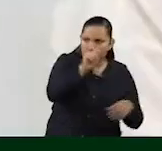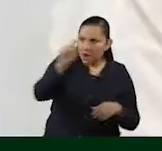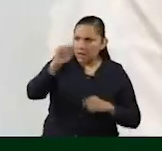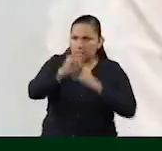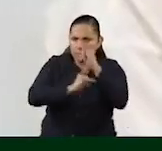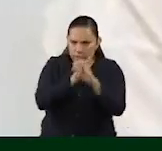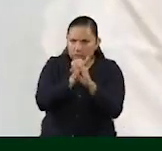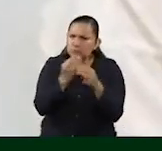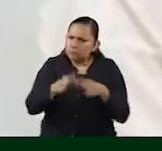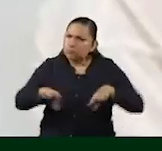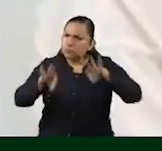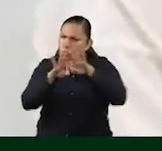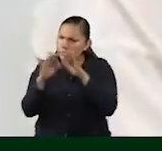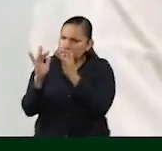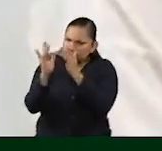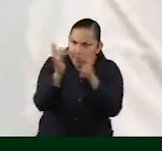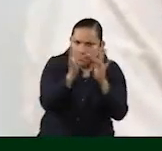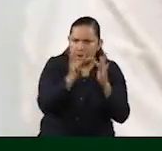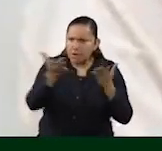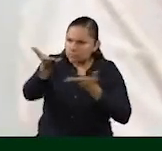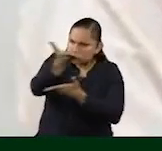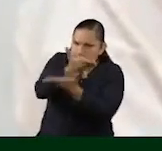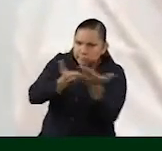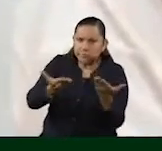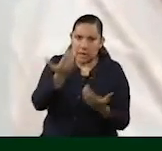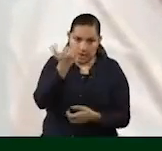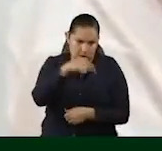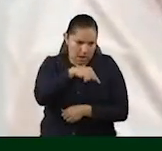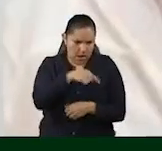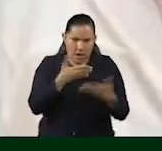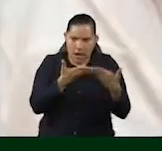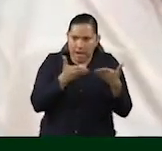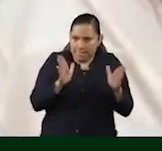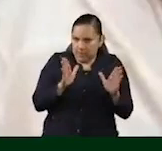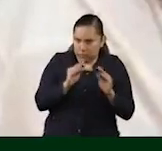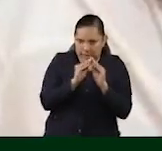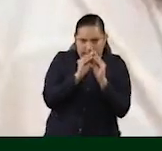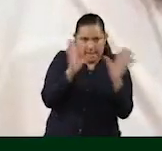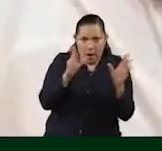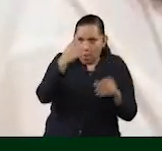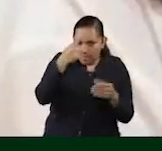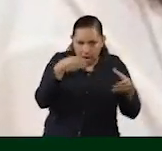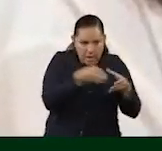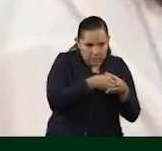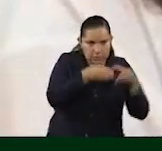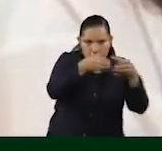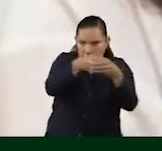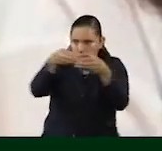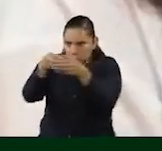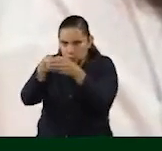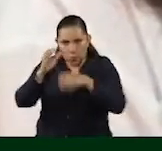la política de apertura de esta institución con el objetivo de fortalecer las instituciones.